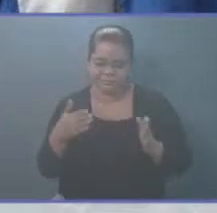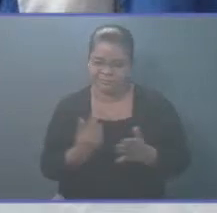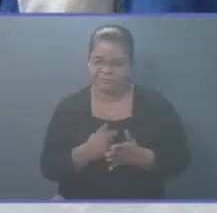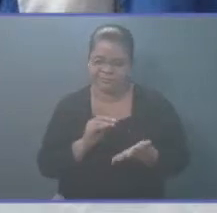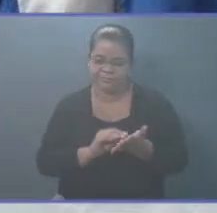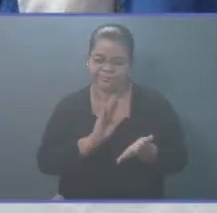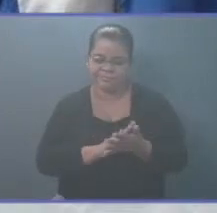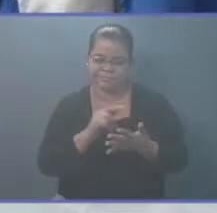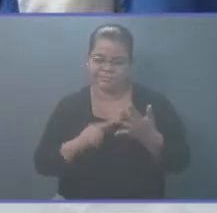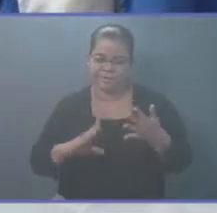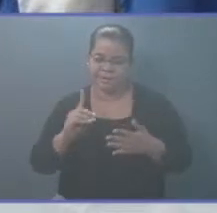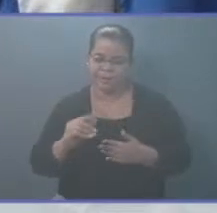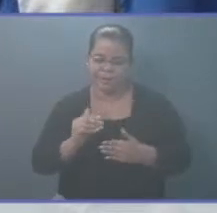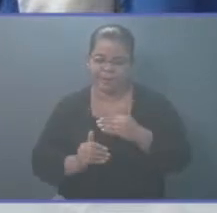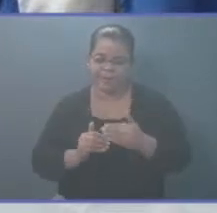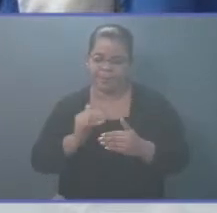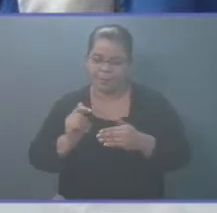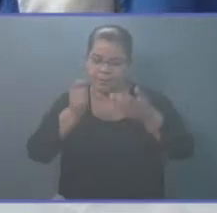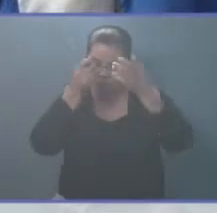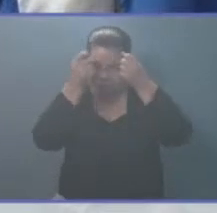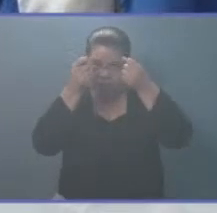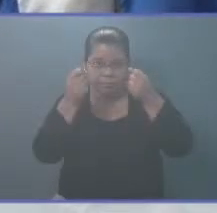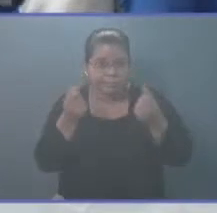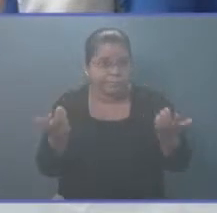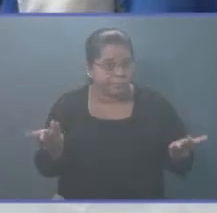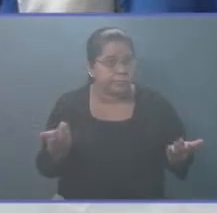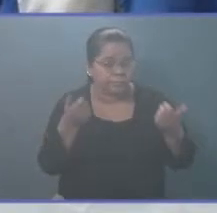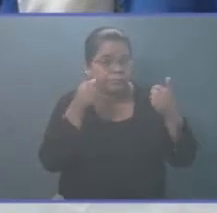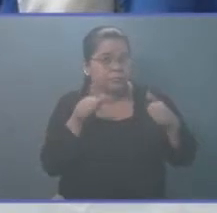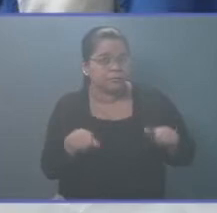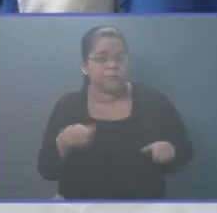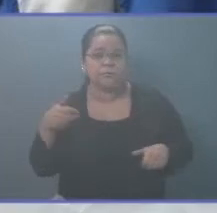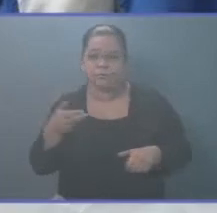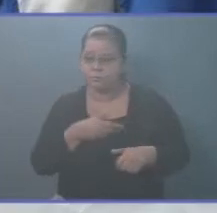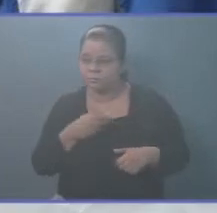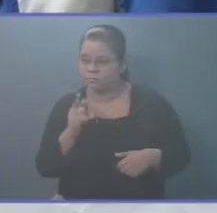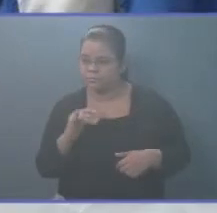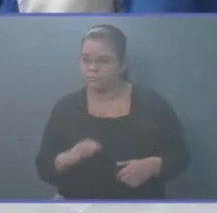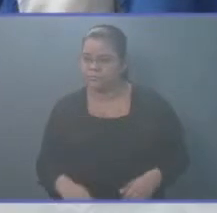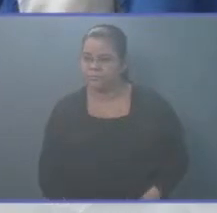Código Procesal Penal. ¿Le parece entonces, licenciada?